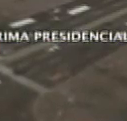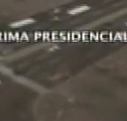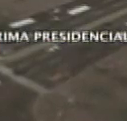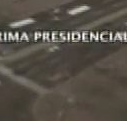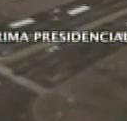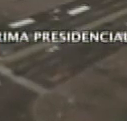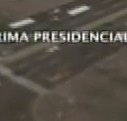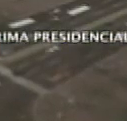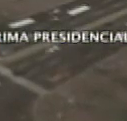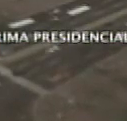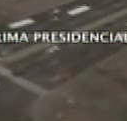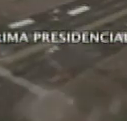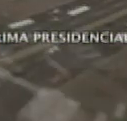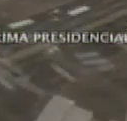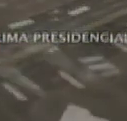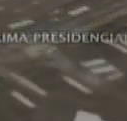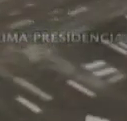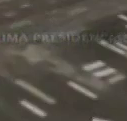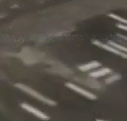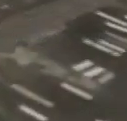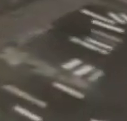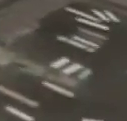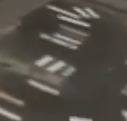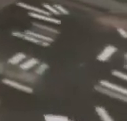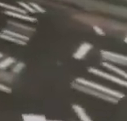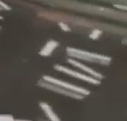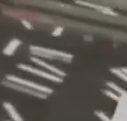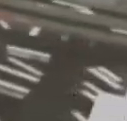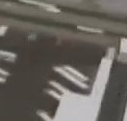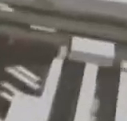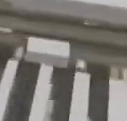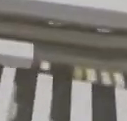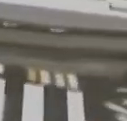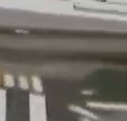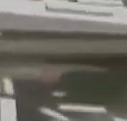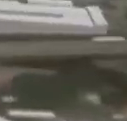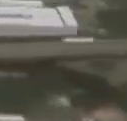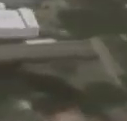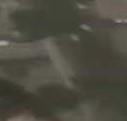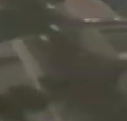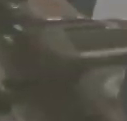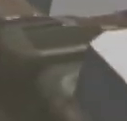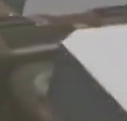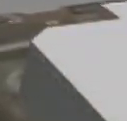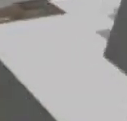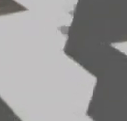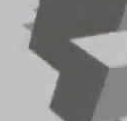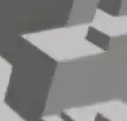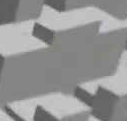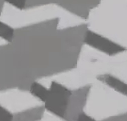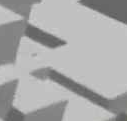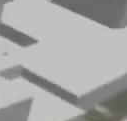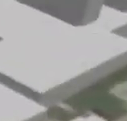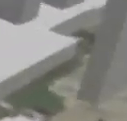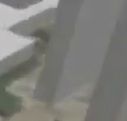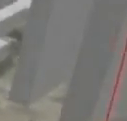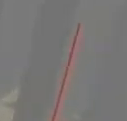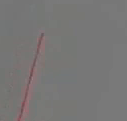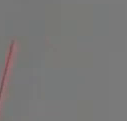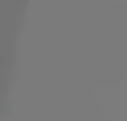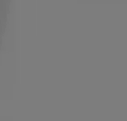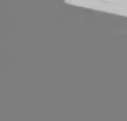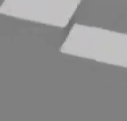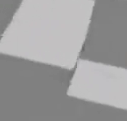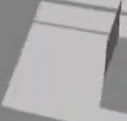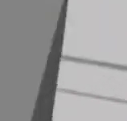a los inhibidores de señal que instalan los cuerpos de seguridad del Estado, los pilotos de los drones perdieron el control y le informan